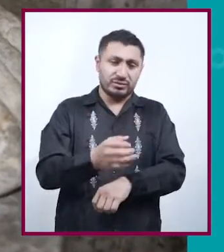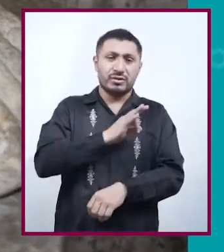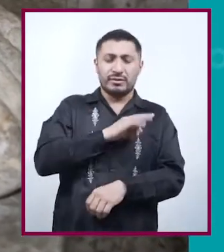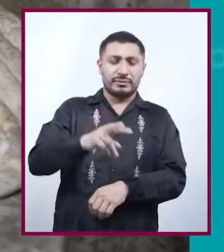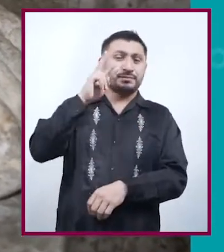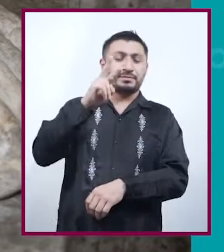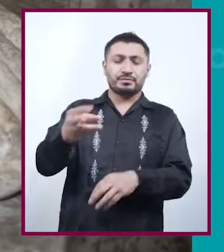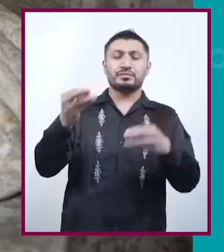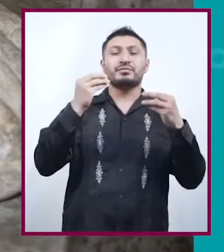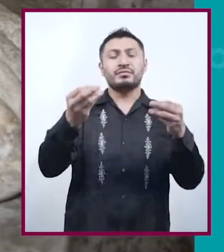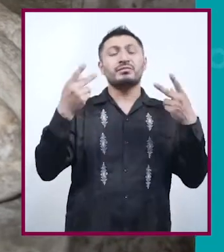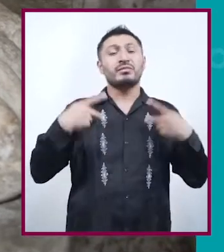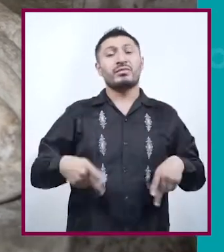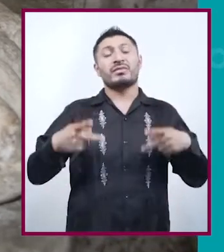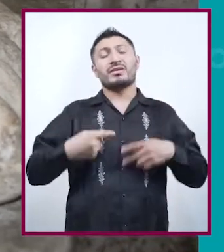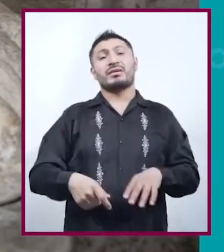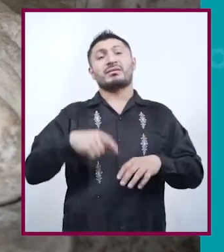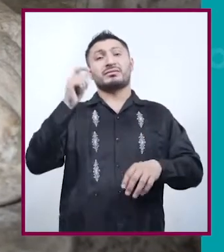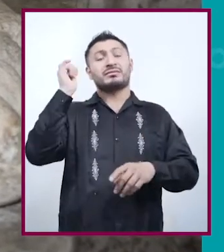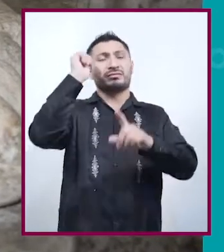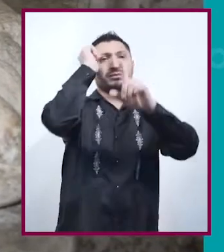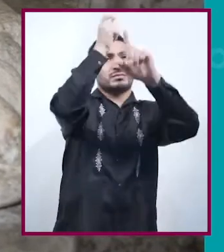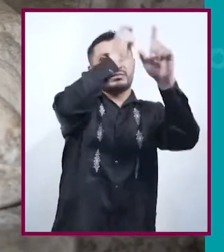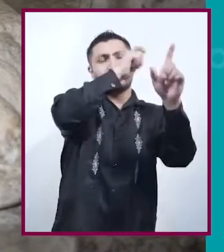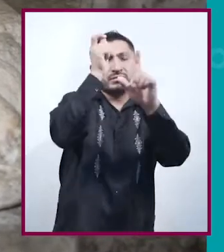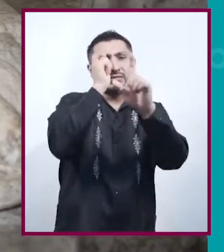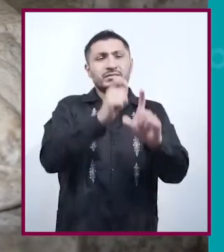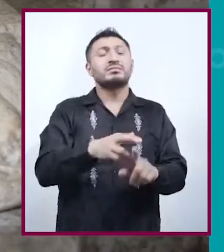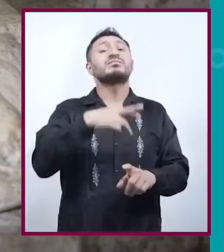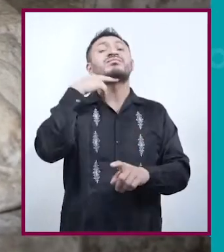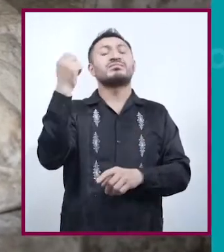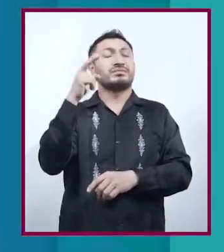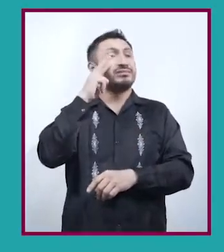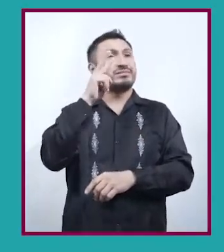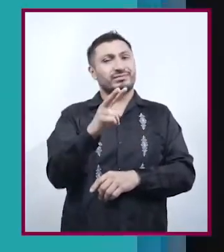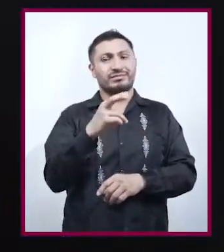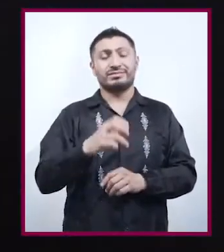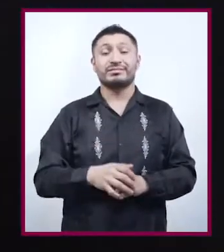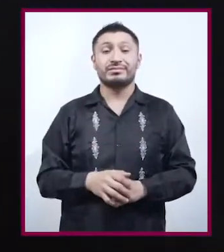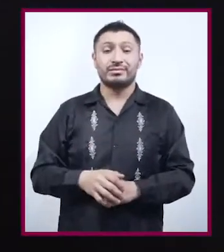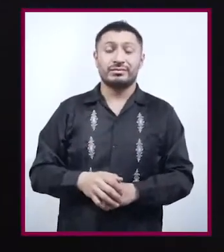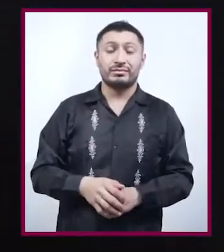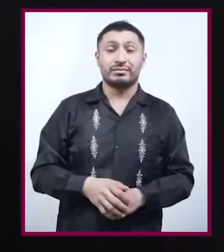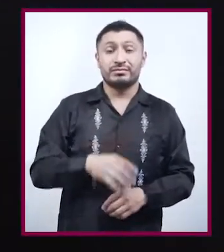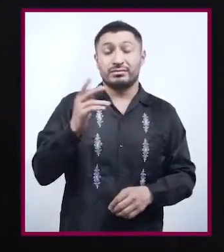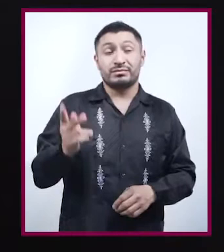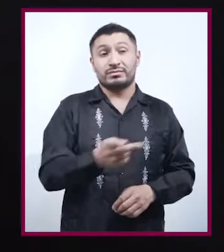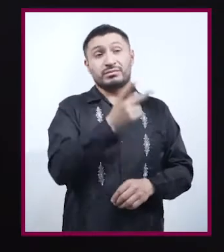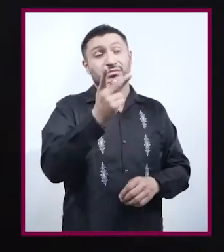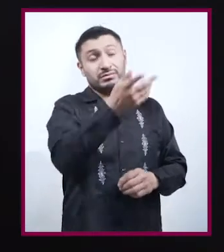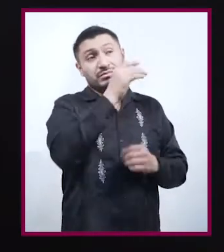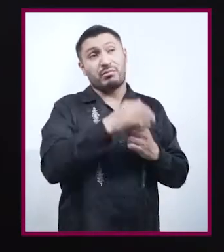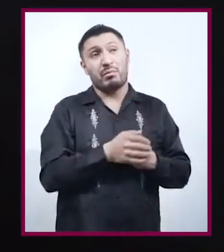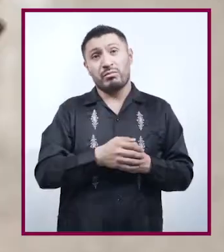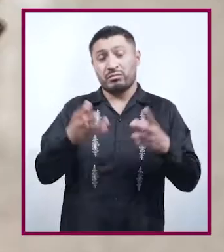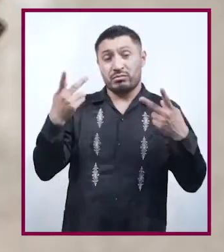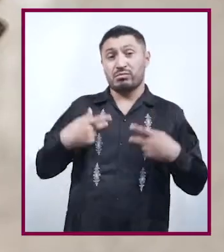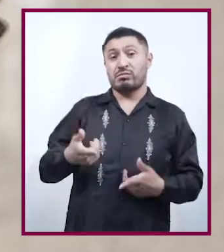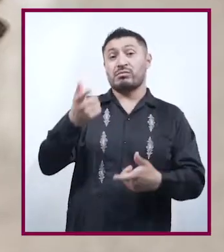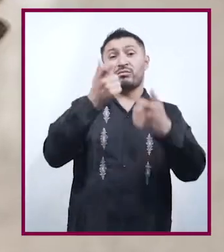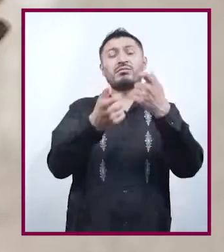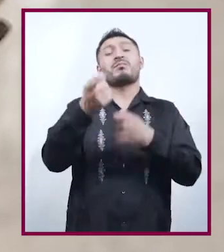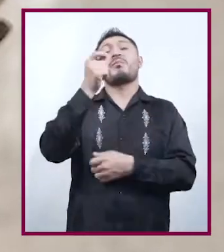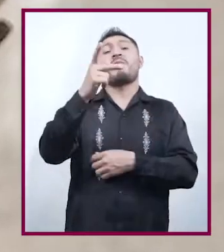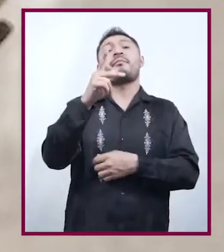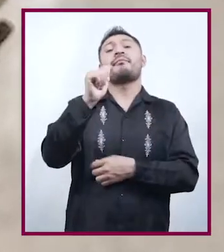de calzado que aún podemos ver en la mayoría de las estatuas romanas. ¿Y si les preguntamos a ellas?